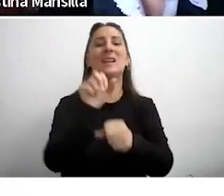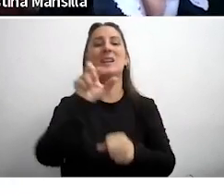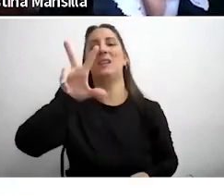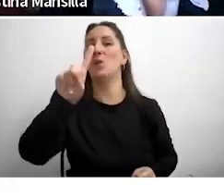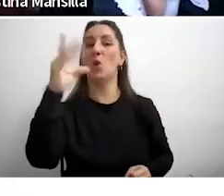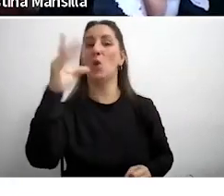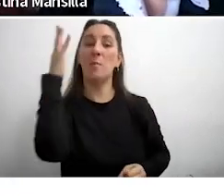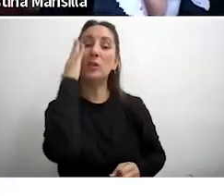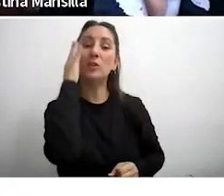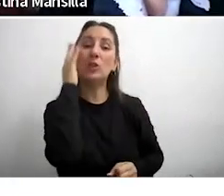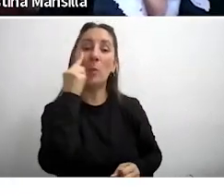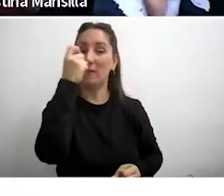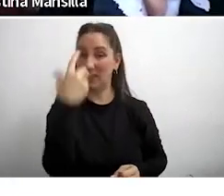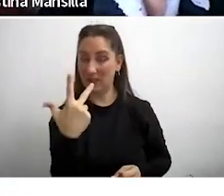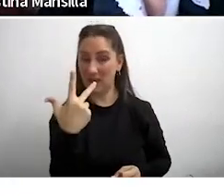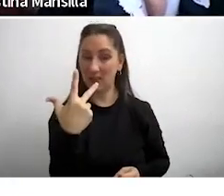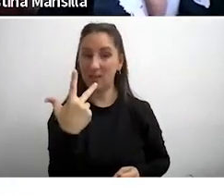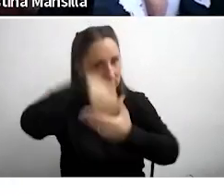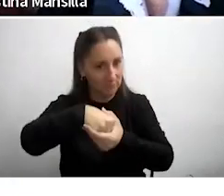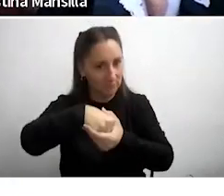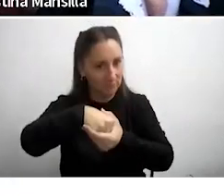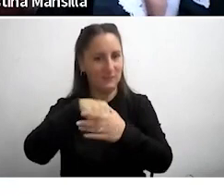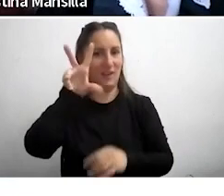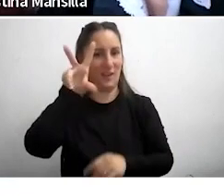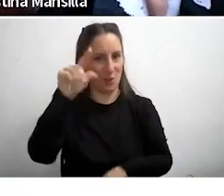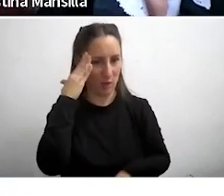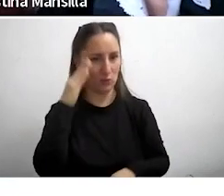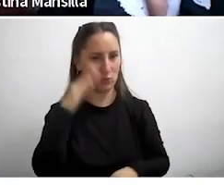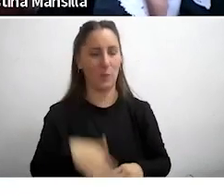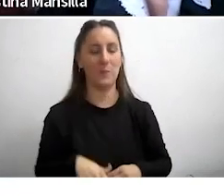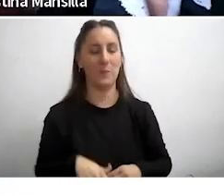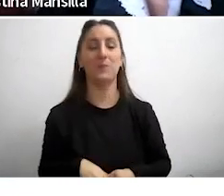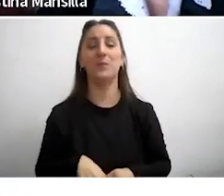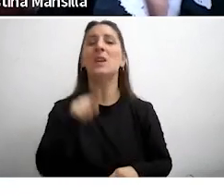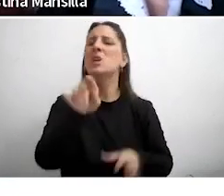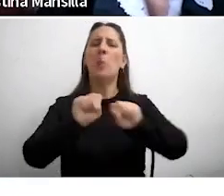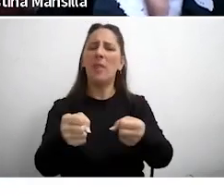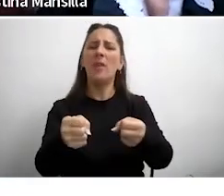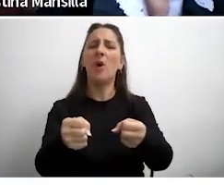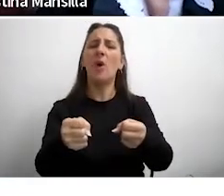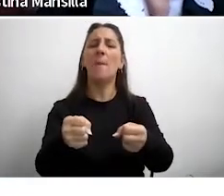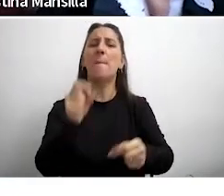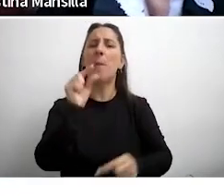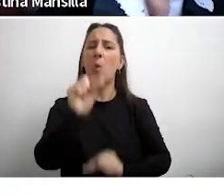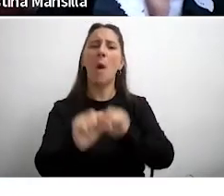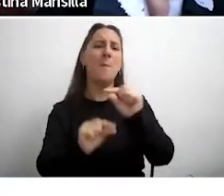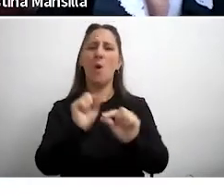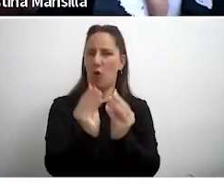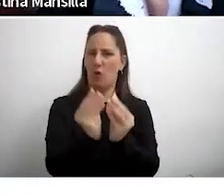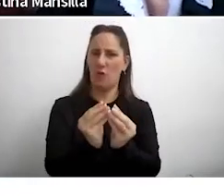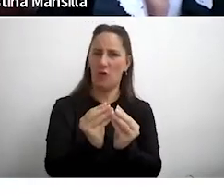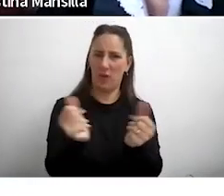del 2023 inclusive. Bueno, esta suspensión se va a ir levantando